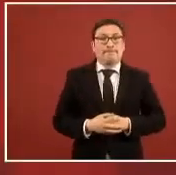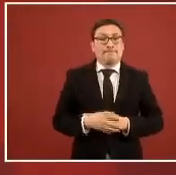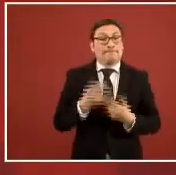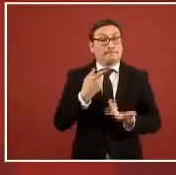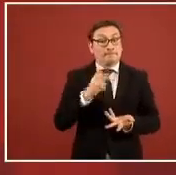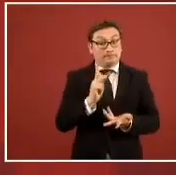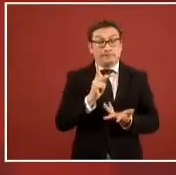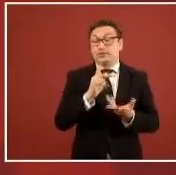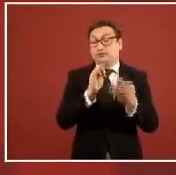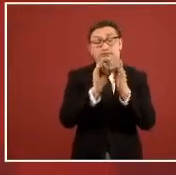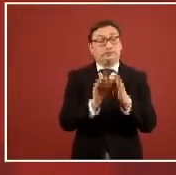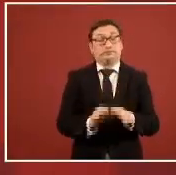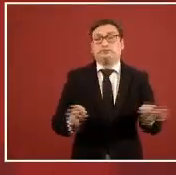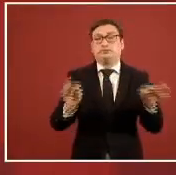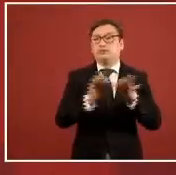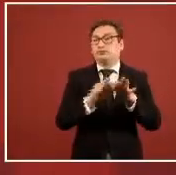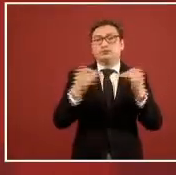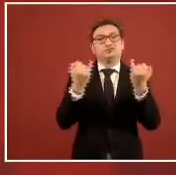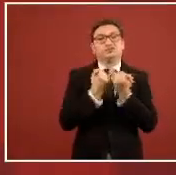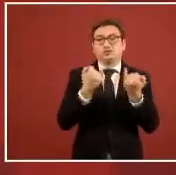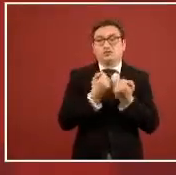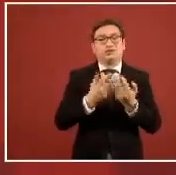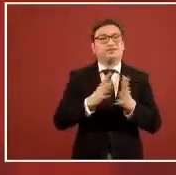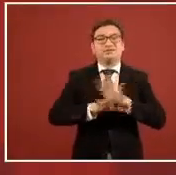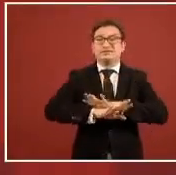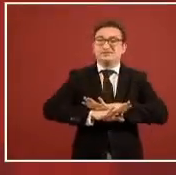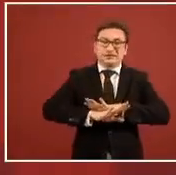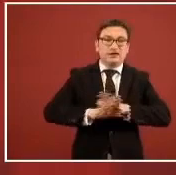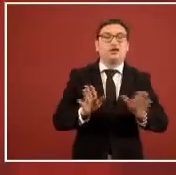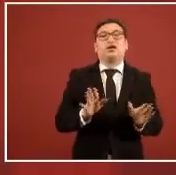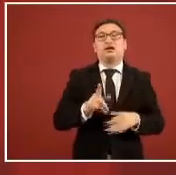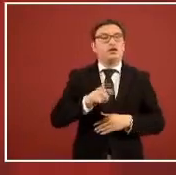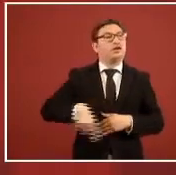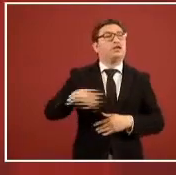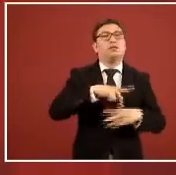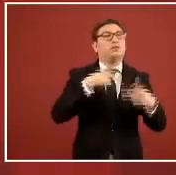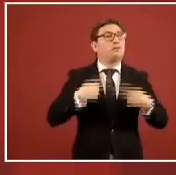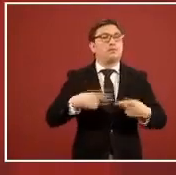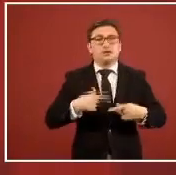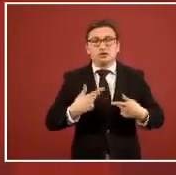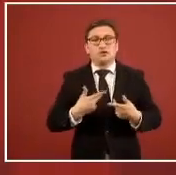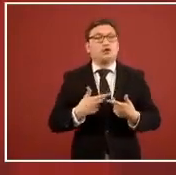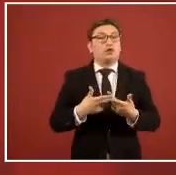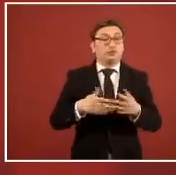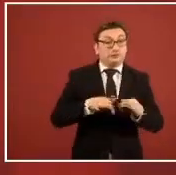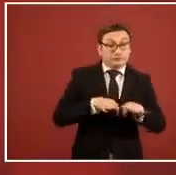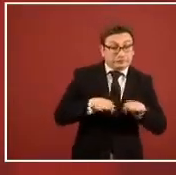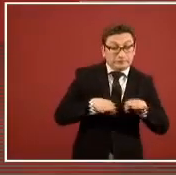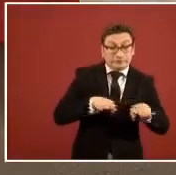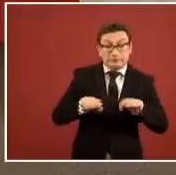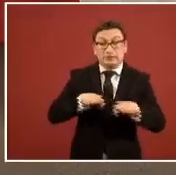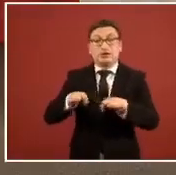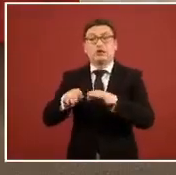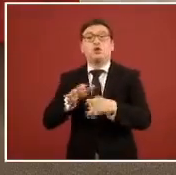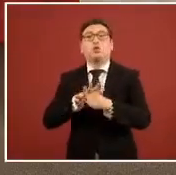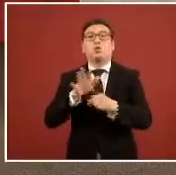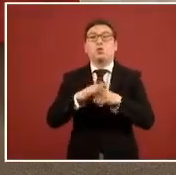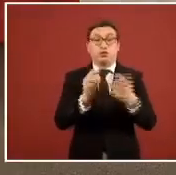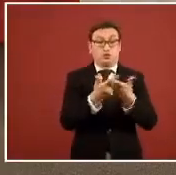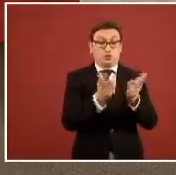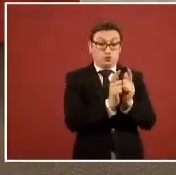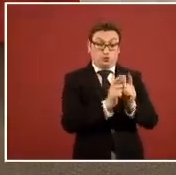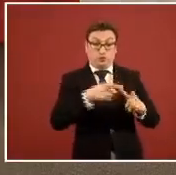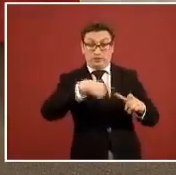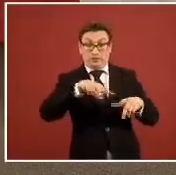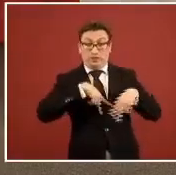Pero también es importante que ya no haya nadie que esté haciendo actividades esenciales que pertenezca a los grupos de